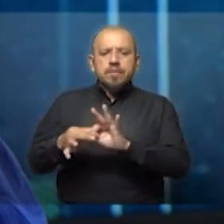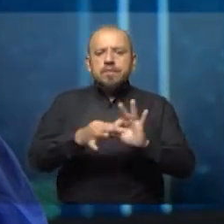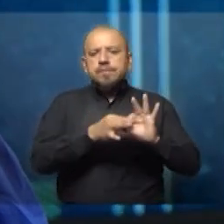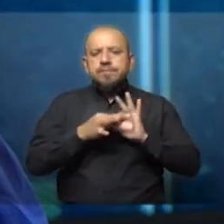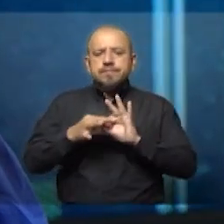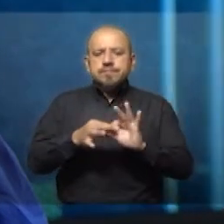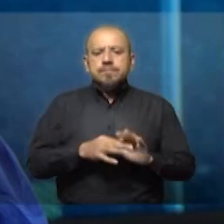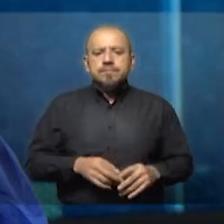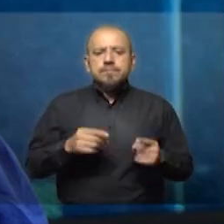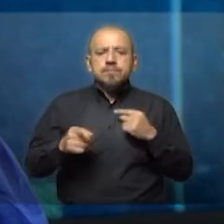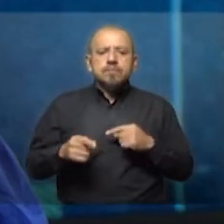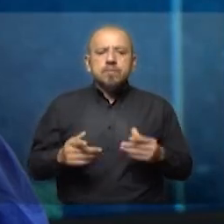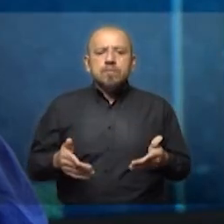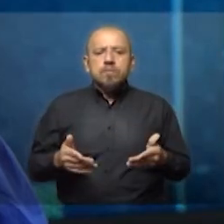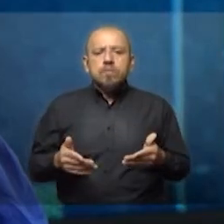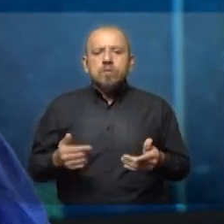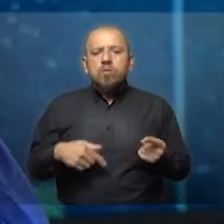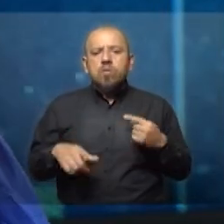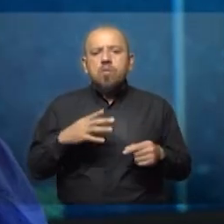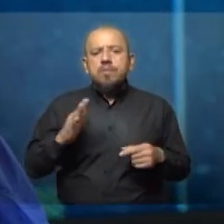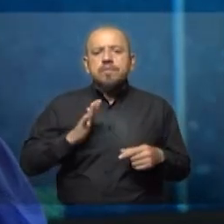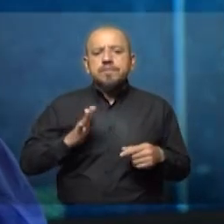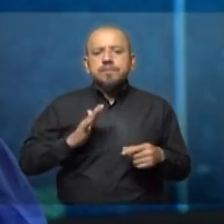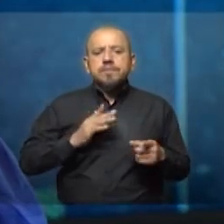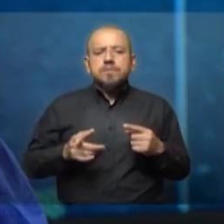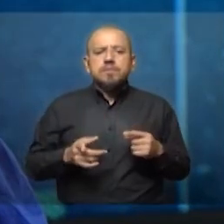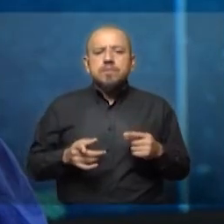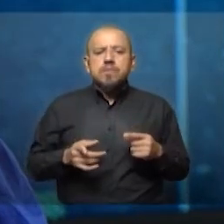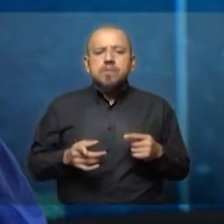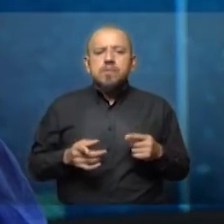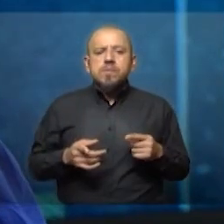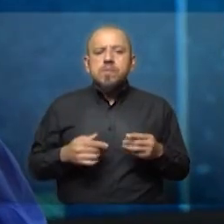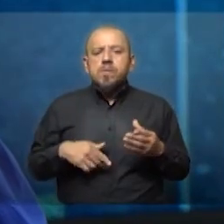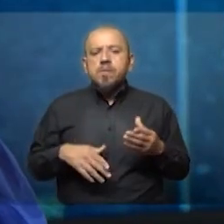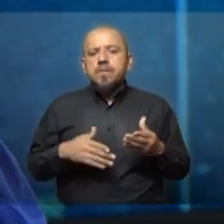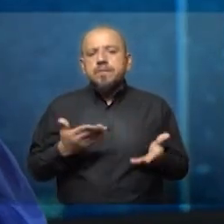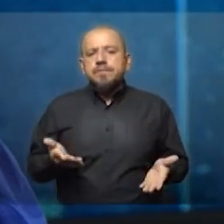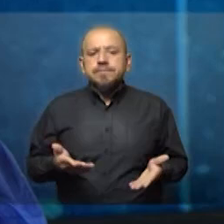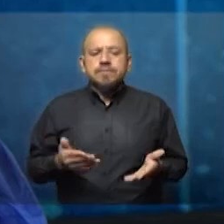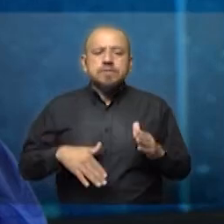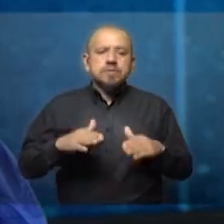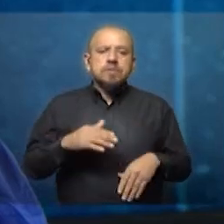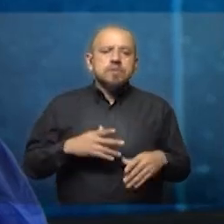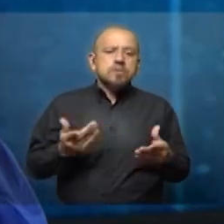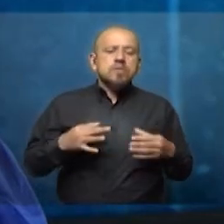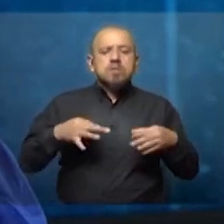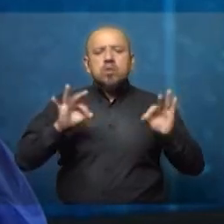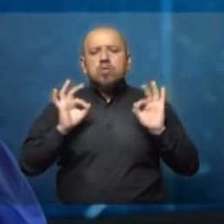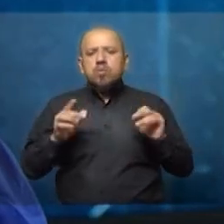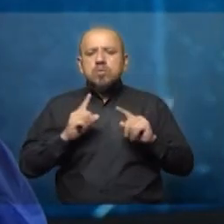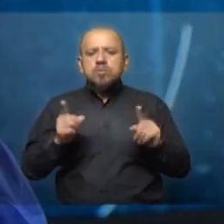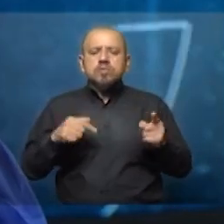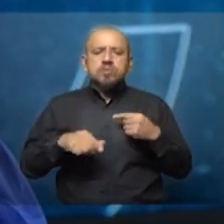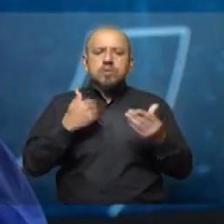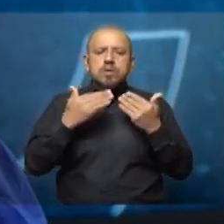que justamente es algo que recae sobre las mujeres y con el hecho de que muchas veces Quizás es más cómodo no mirar eso